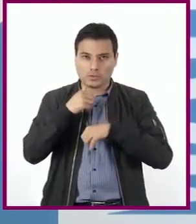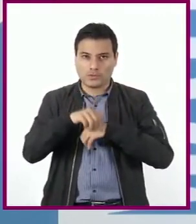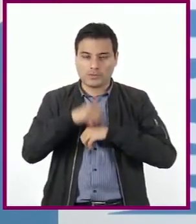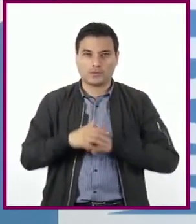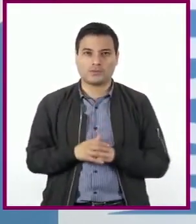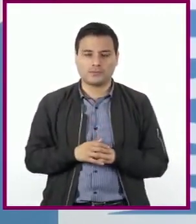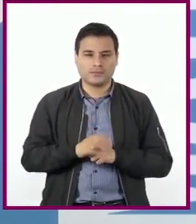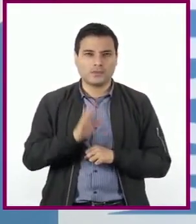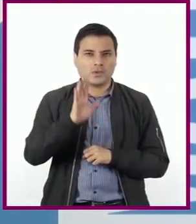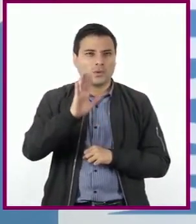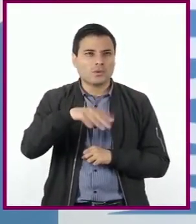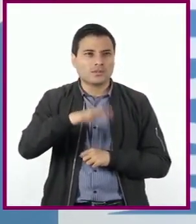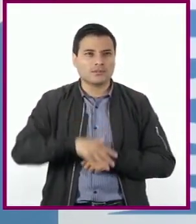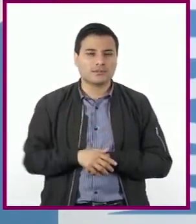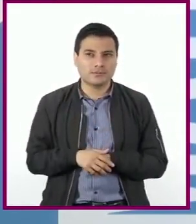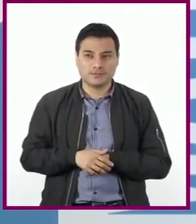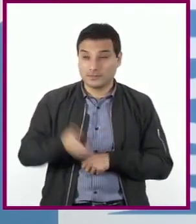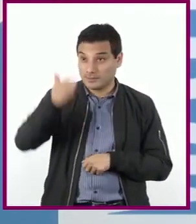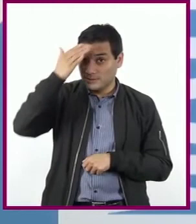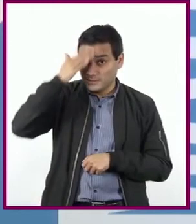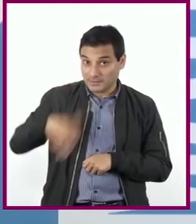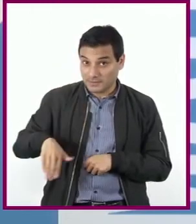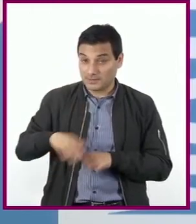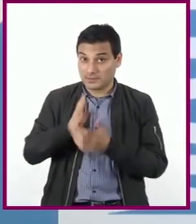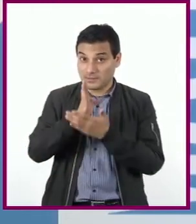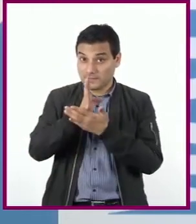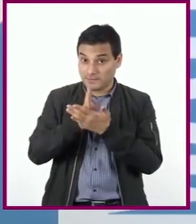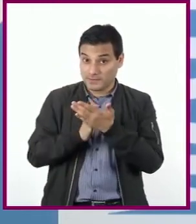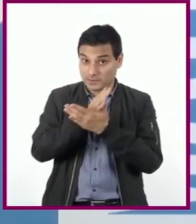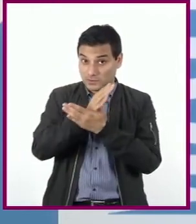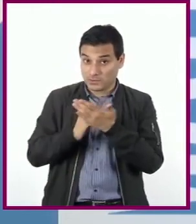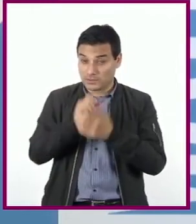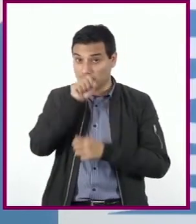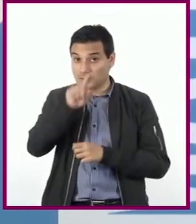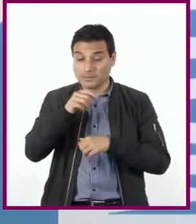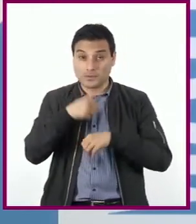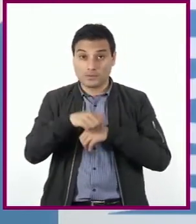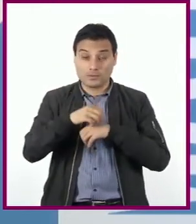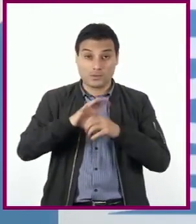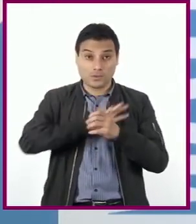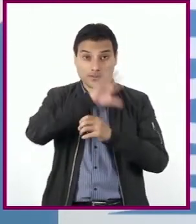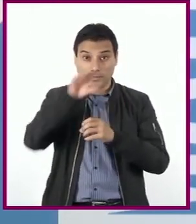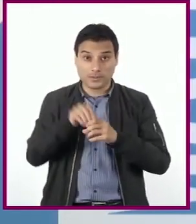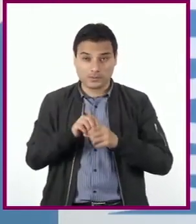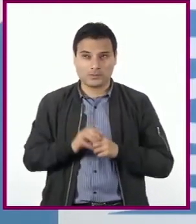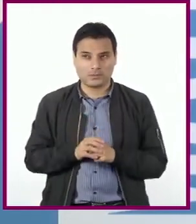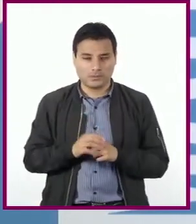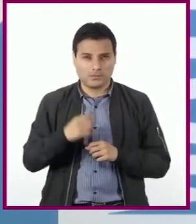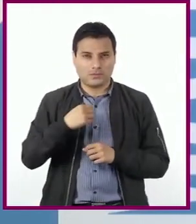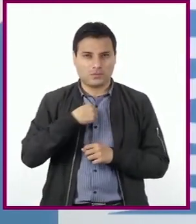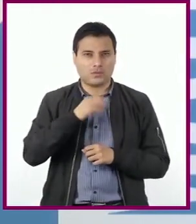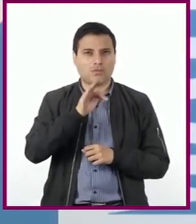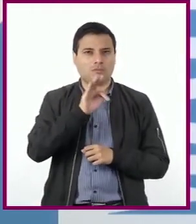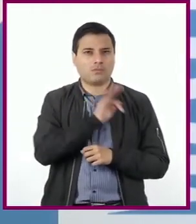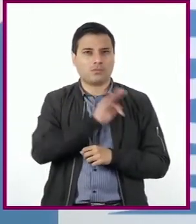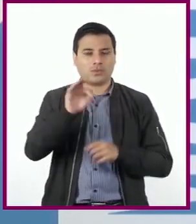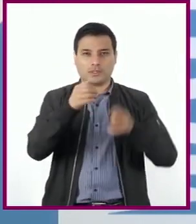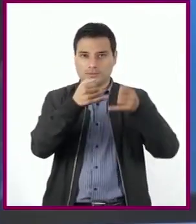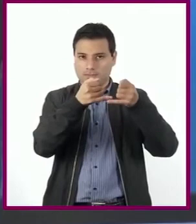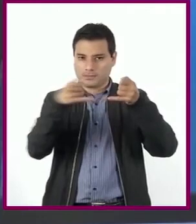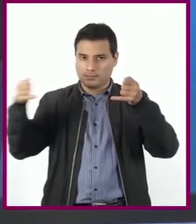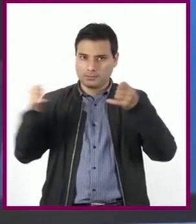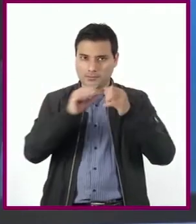Leti, ¿sabías que las fracciones, así como los enteros, también pueden colocarse en la recta